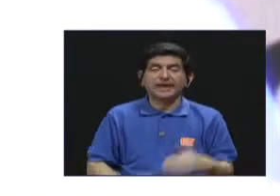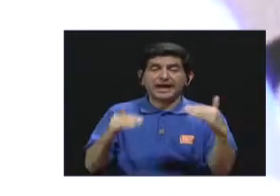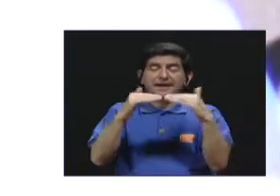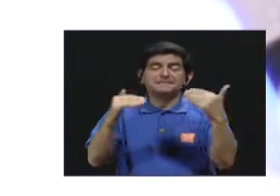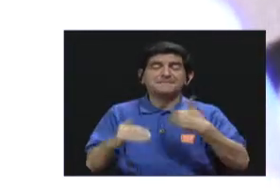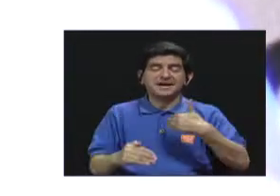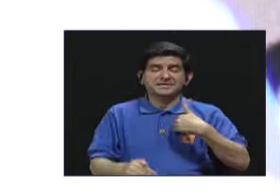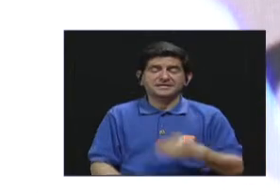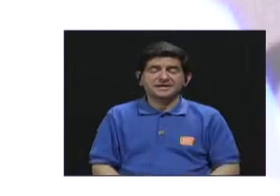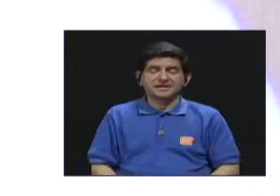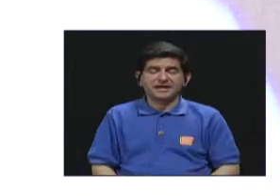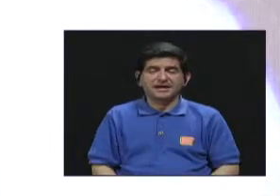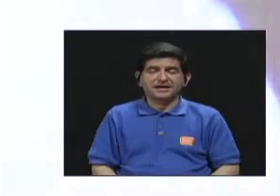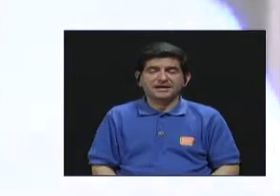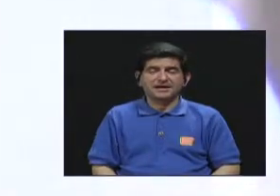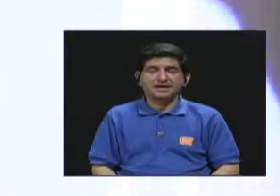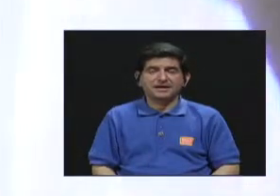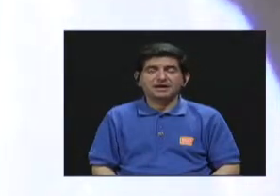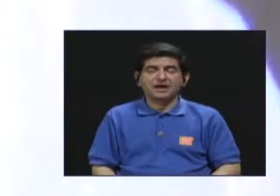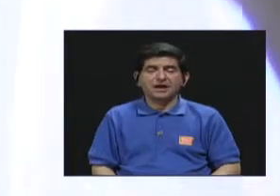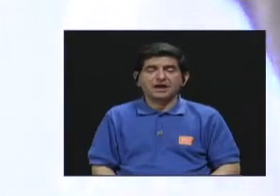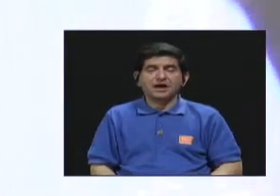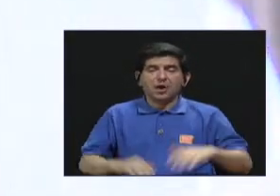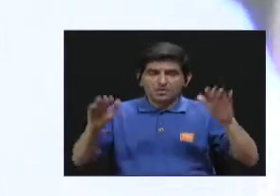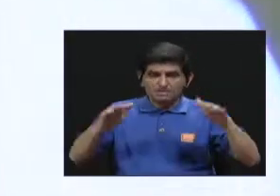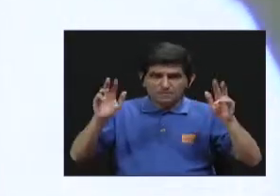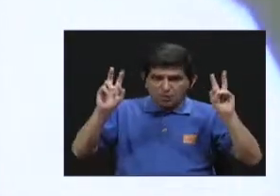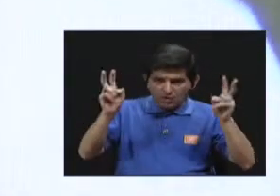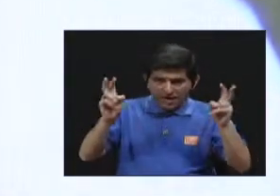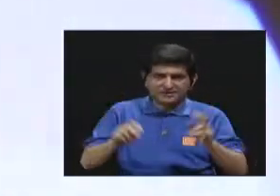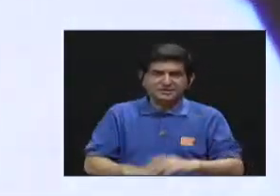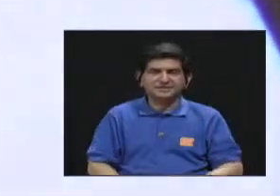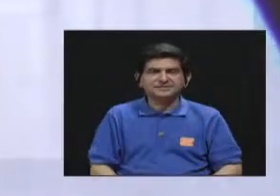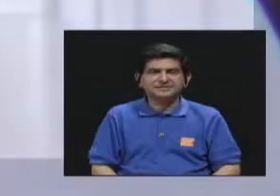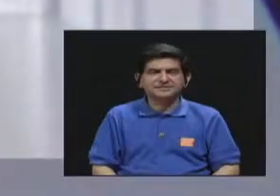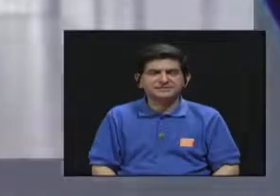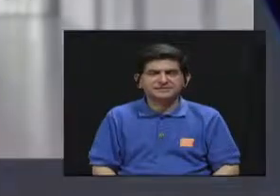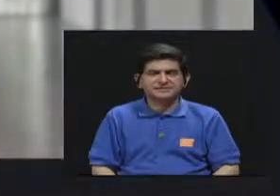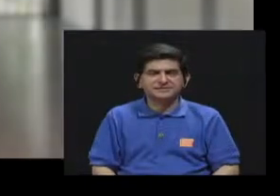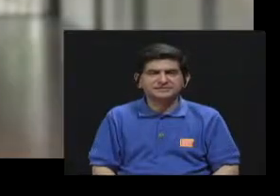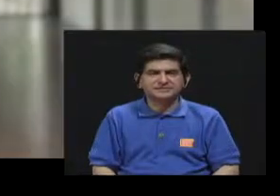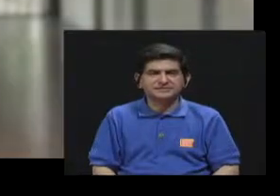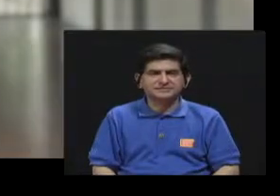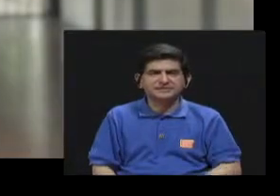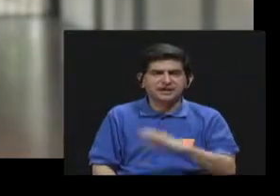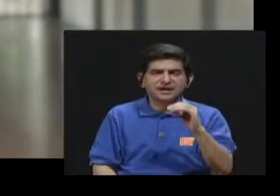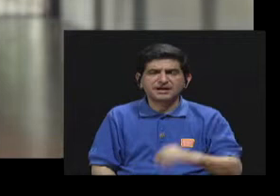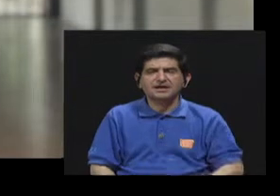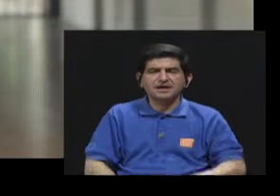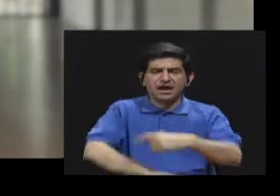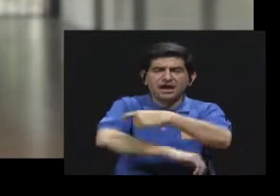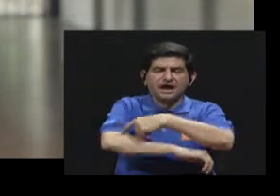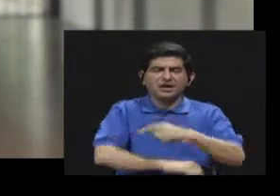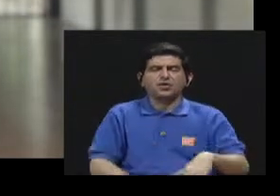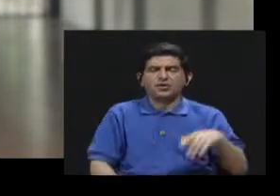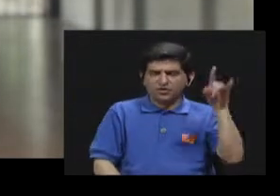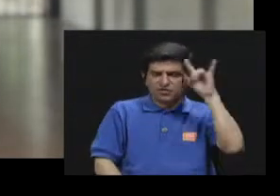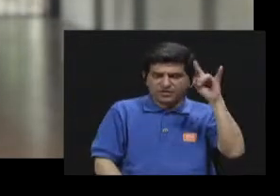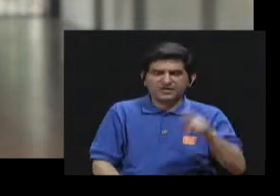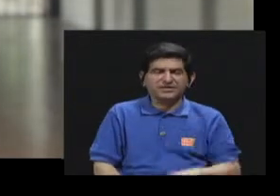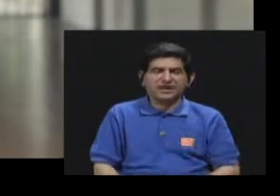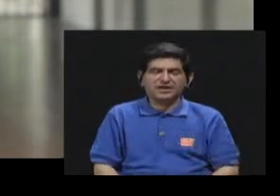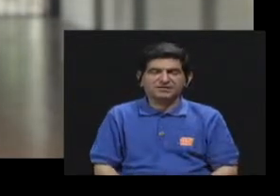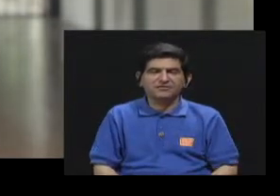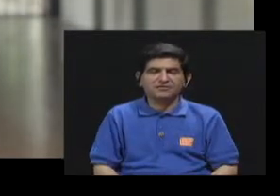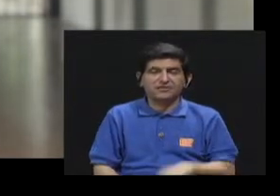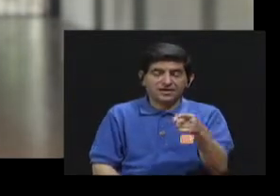Los Volátiles, dirigida como por Alexandra. Porque ya cuando se está dirigiendo no hay vuelta atrás, ¿no? Entonces, y El Codo del Diablo, dirigida por Ernesto Jara y Antonio